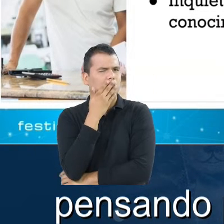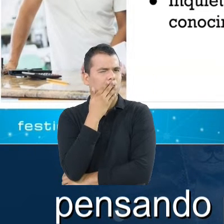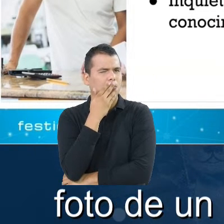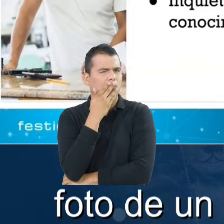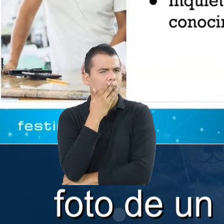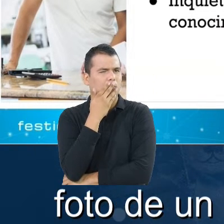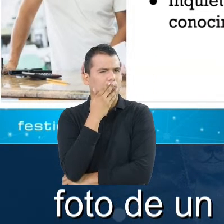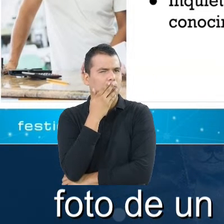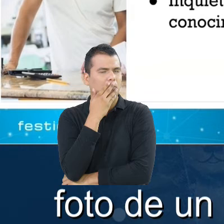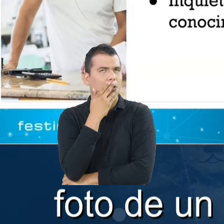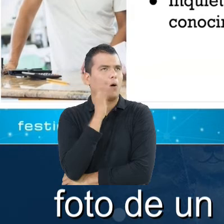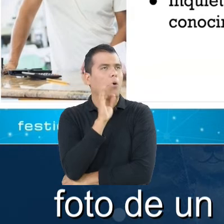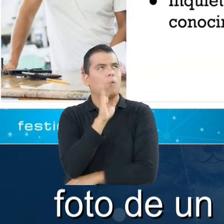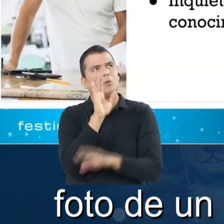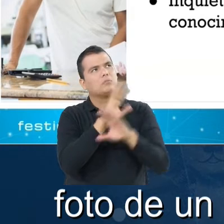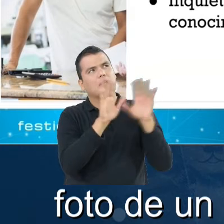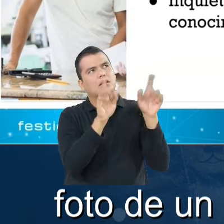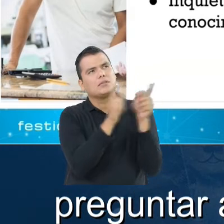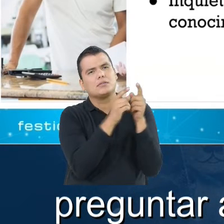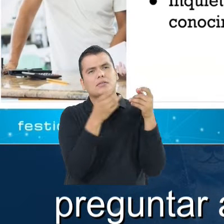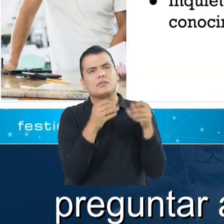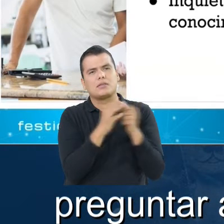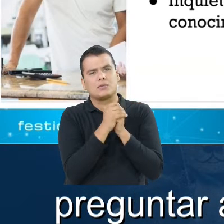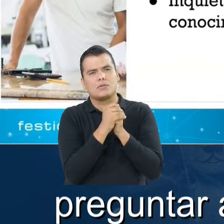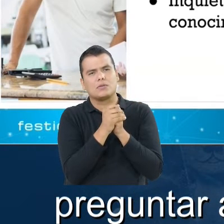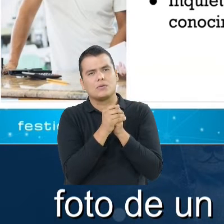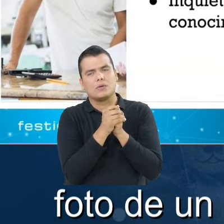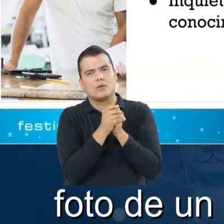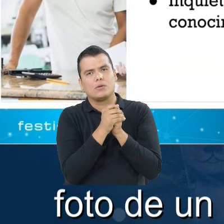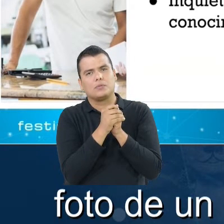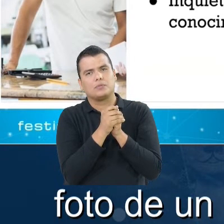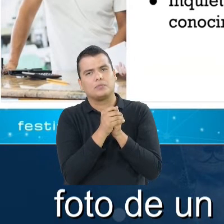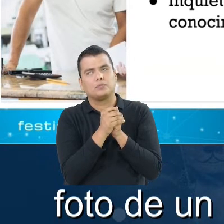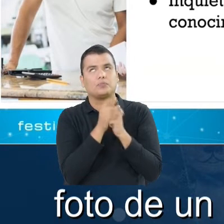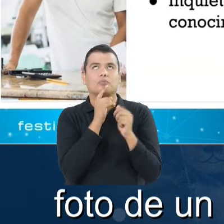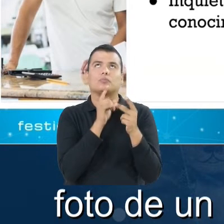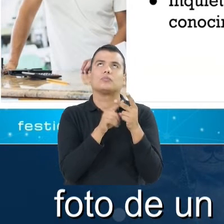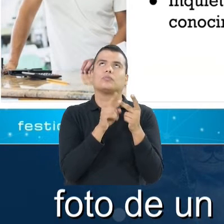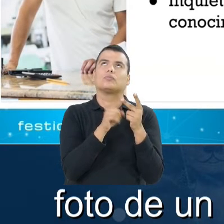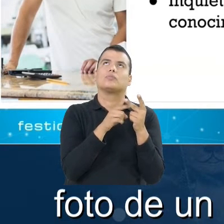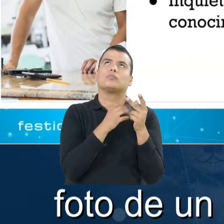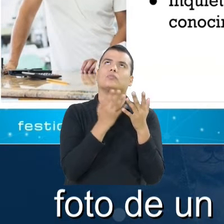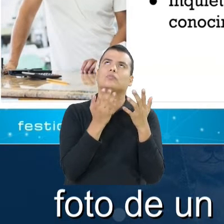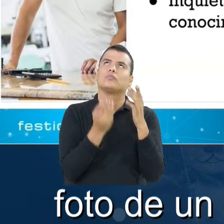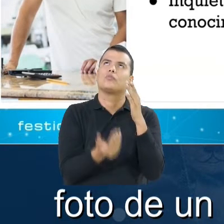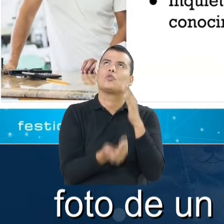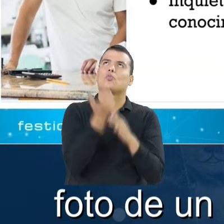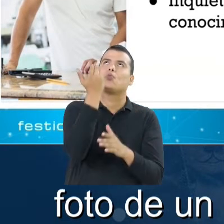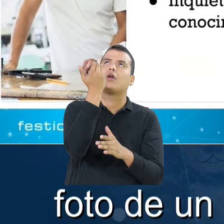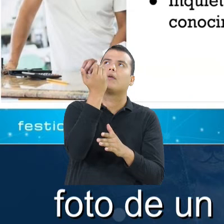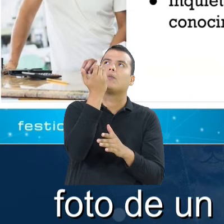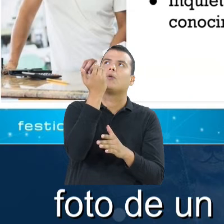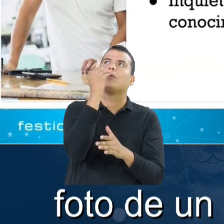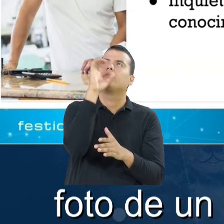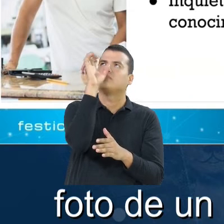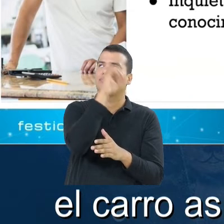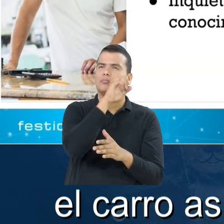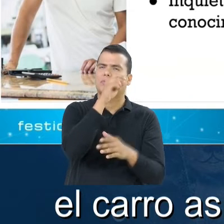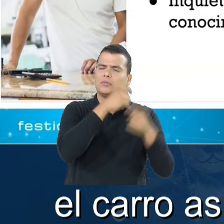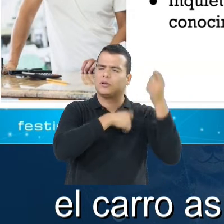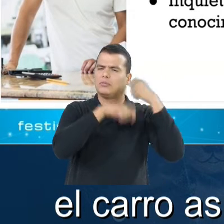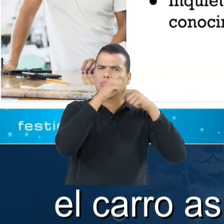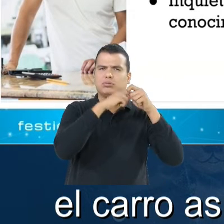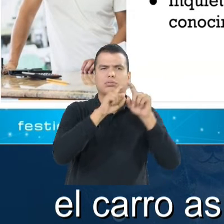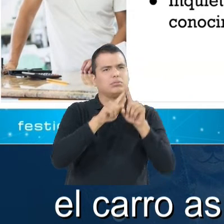foto de un carro en llamas o solamente el carro así bien bonito, lujoso? Oiga, es que voy a sacar un producto nuevo en que estoy vendiendo